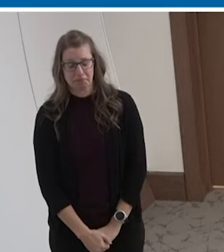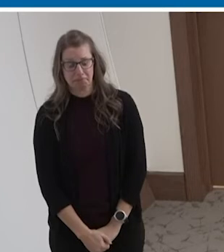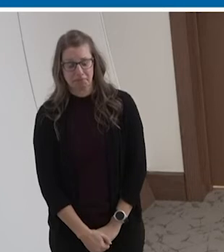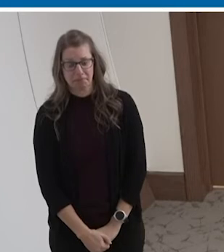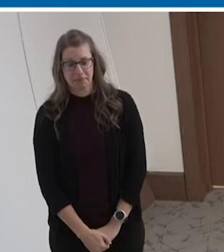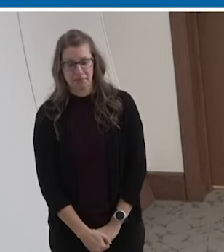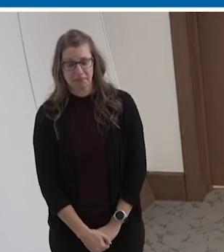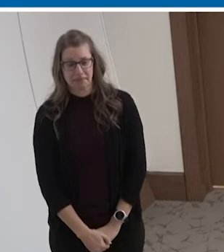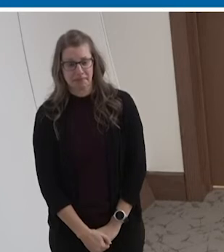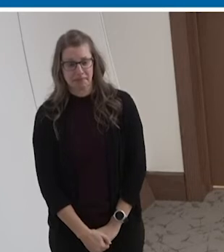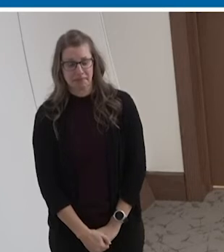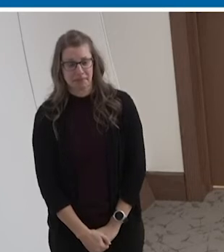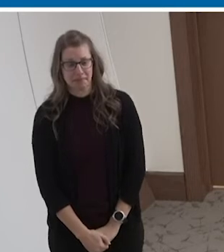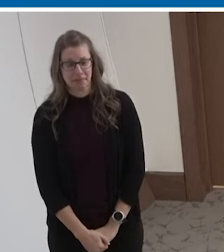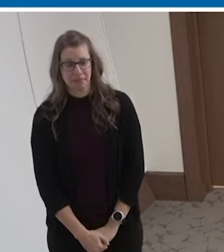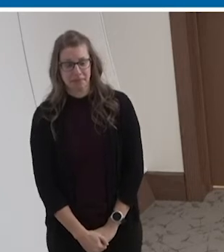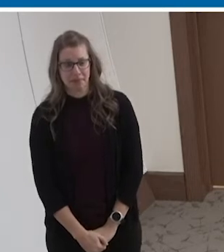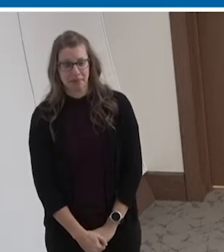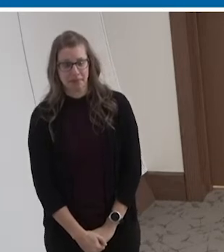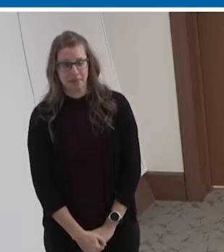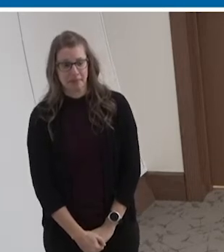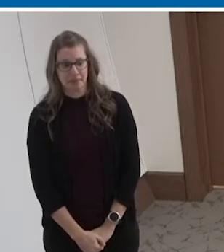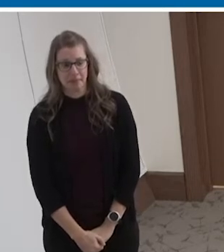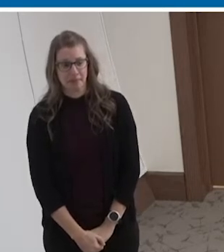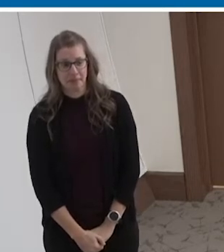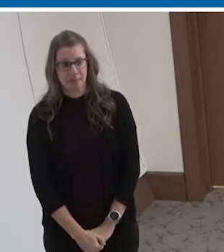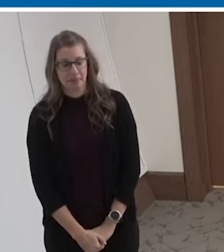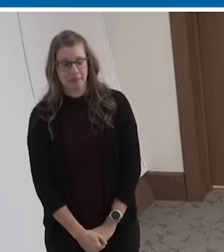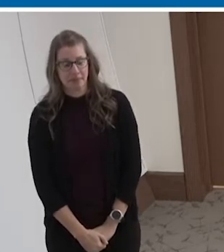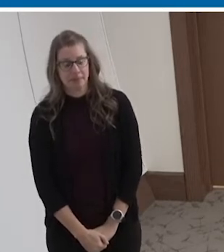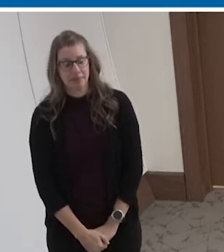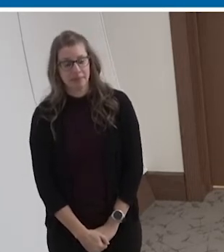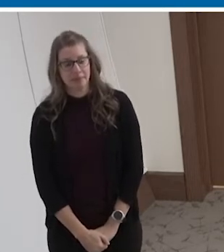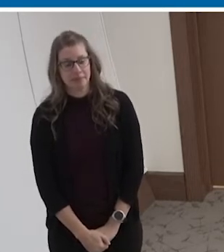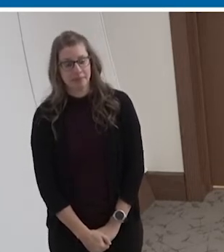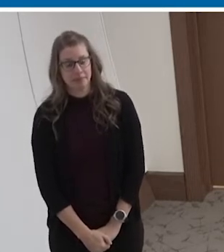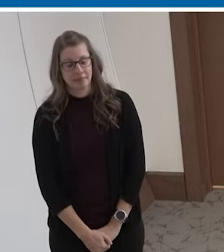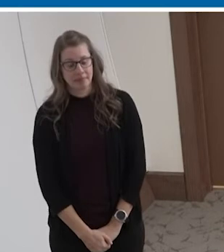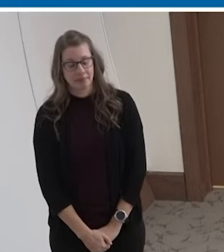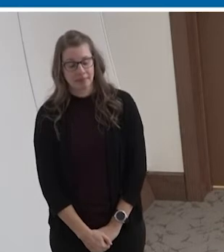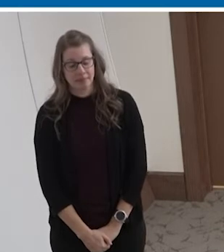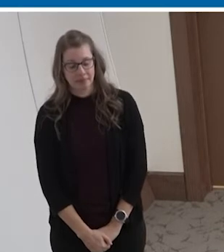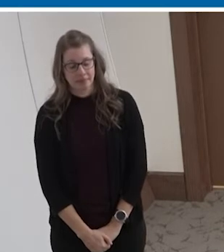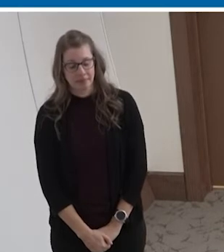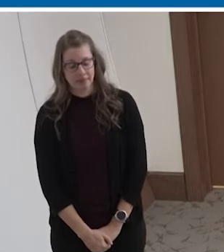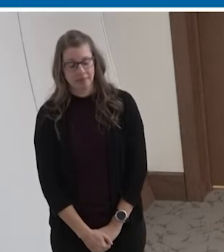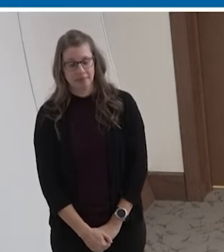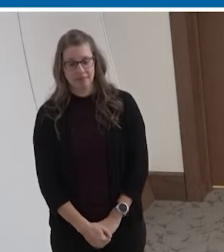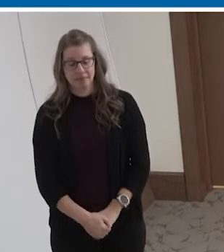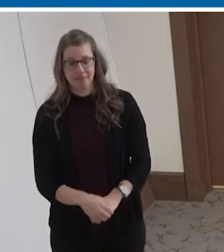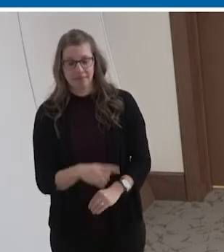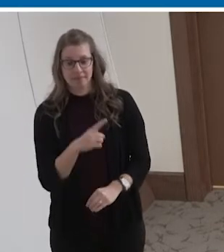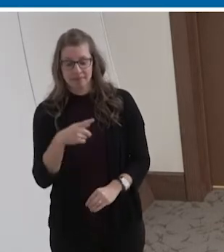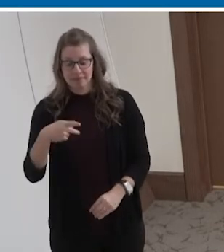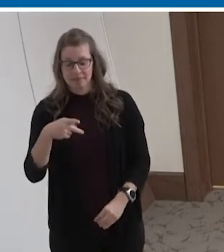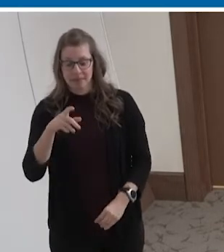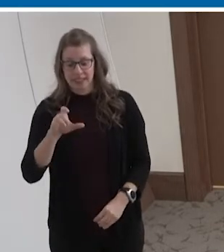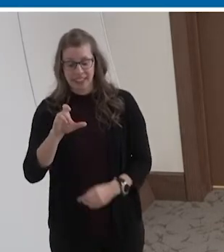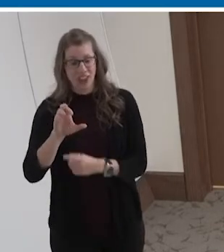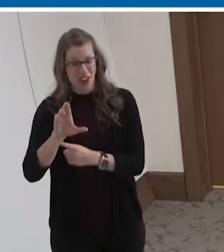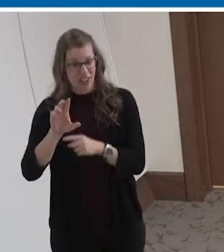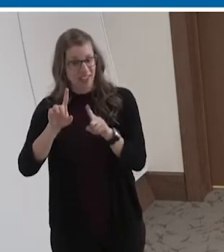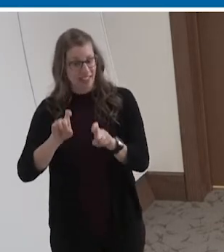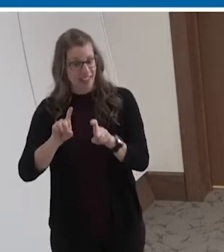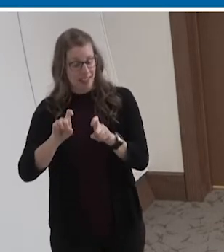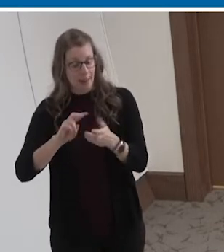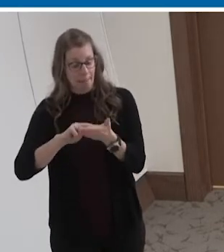kindergarten pueden administrar este examen, pueden administrarse ellos mismos. And then this is a PCR test, so the